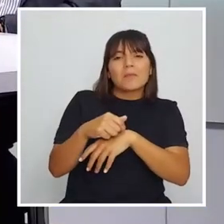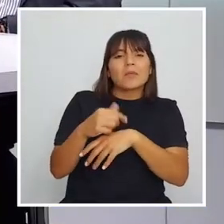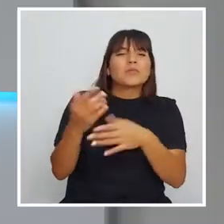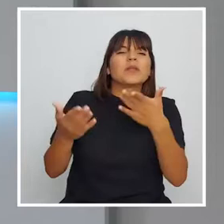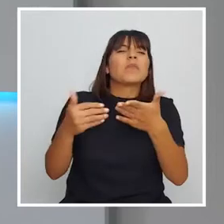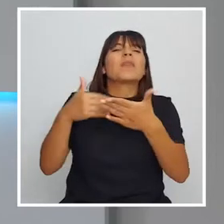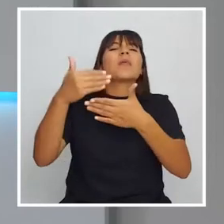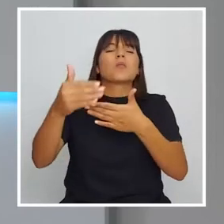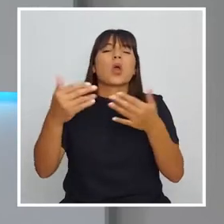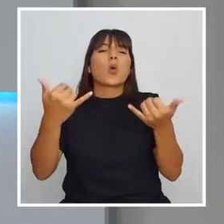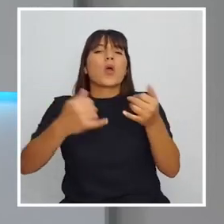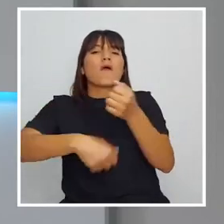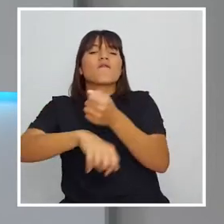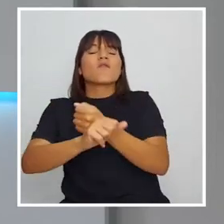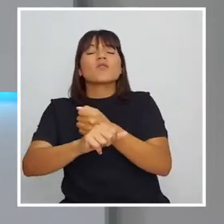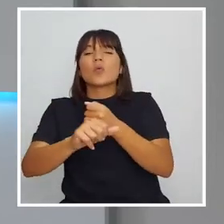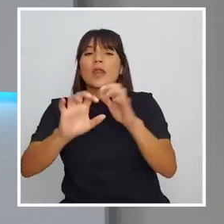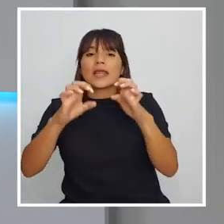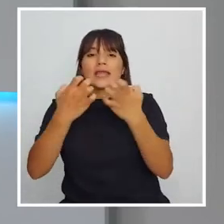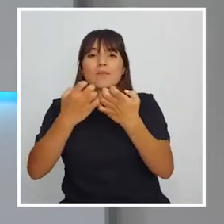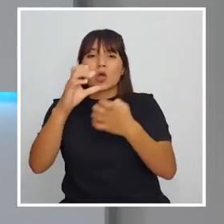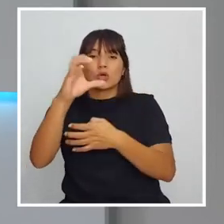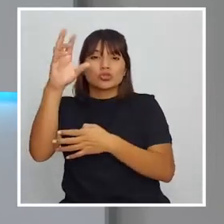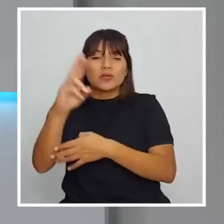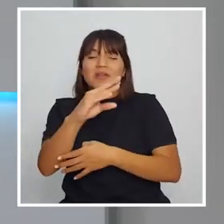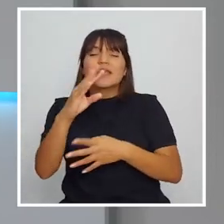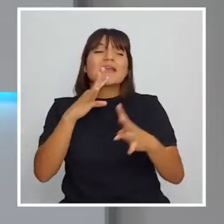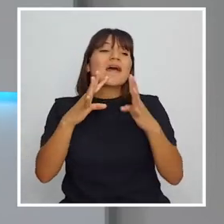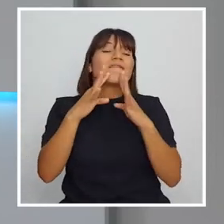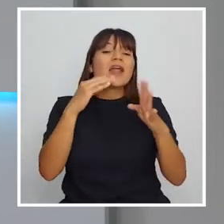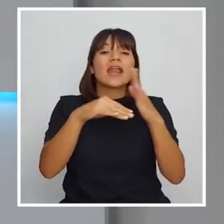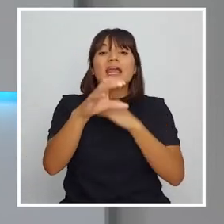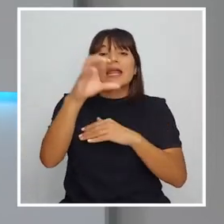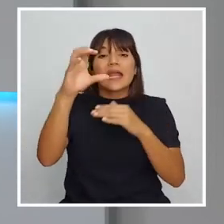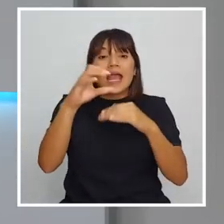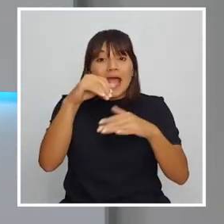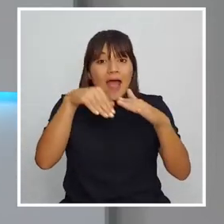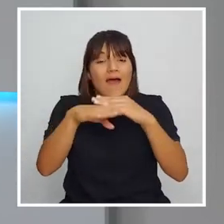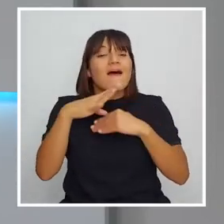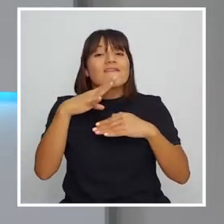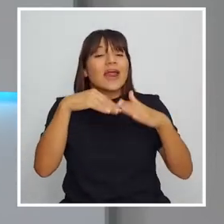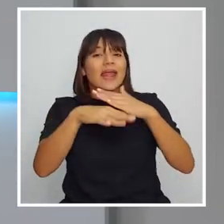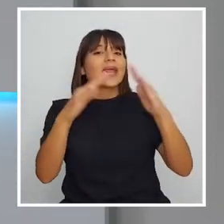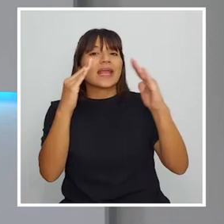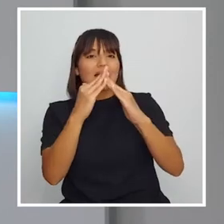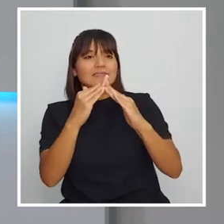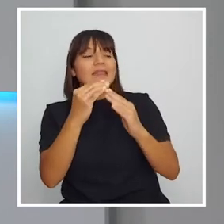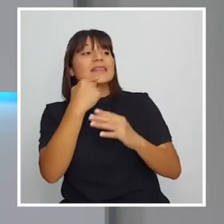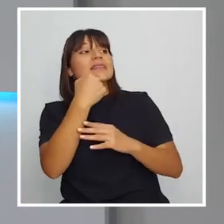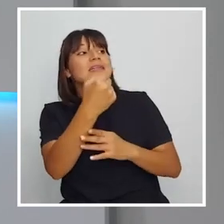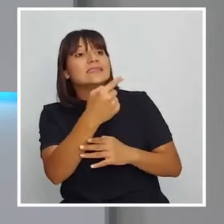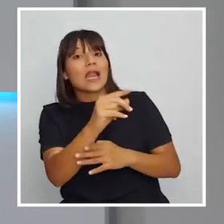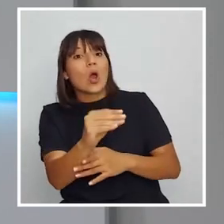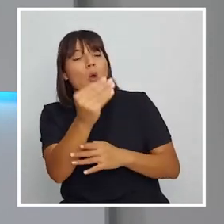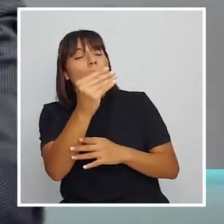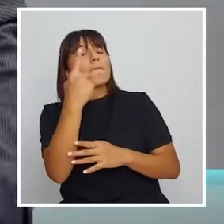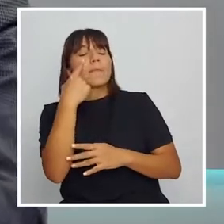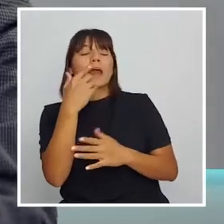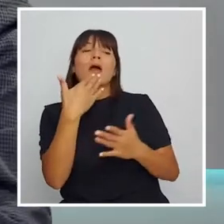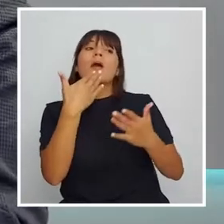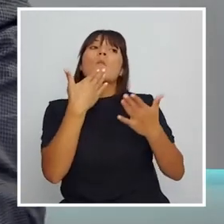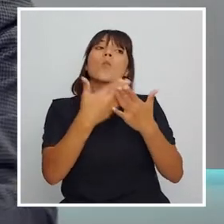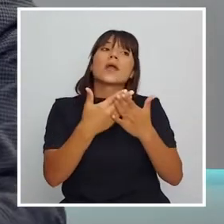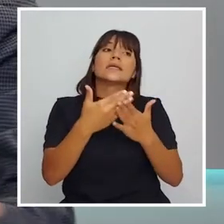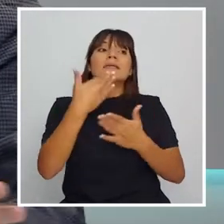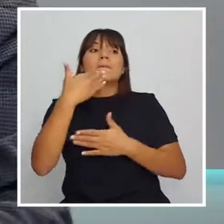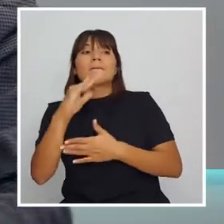del partido, ¿verdad? De la CL, y conversar en la casa y decirles, ven muchachos, tenemos buenas y malas, ¿verdad? Las buenas, o las malas, digamos,